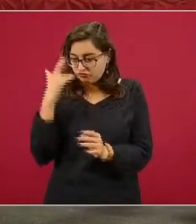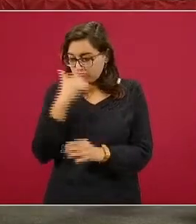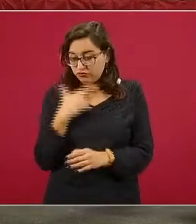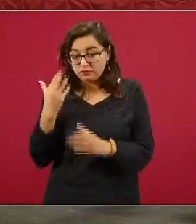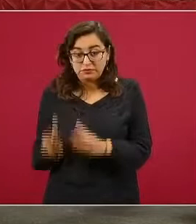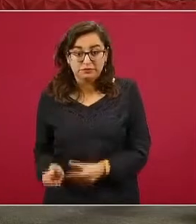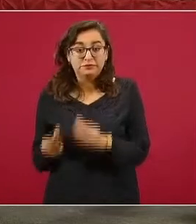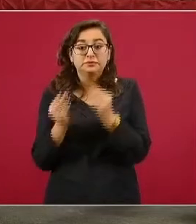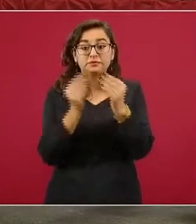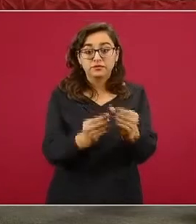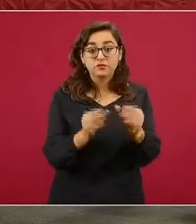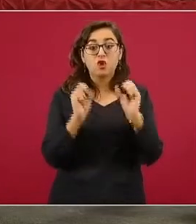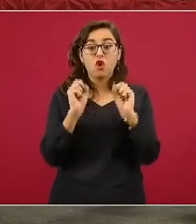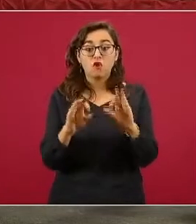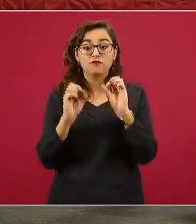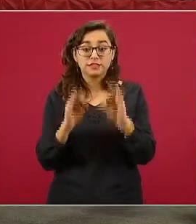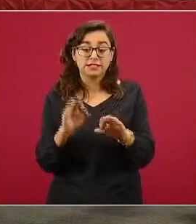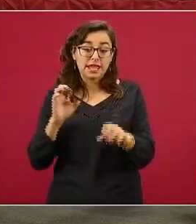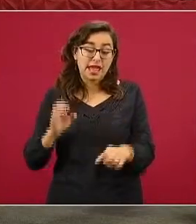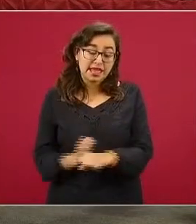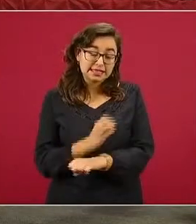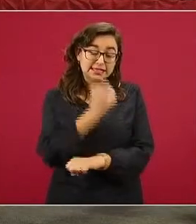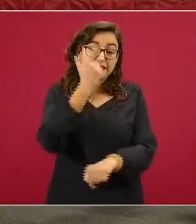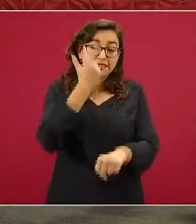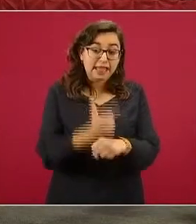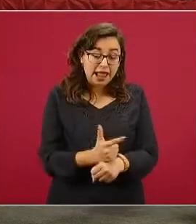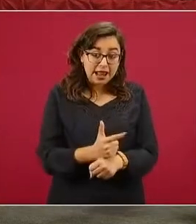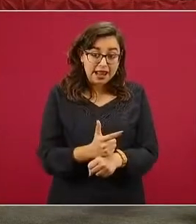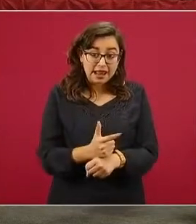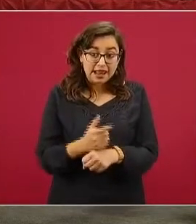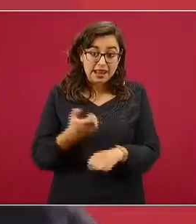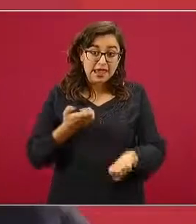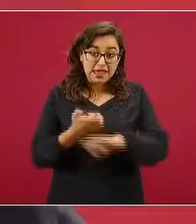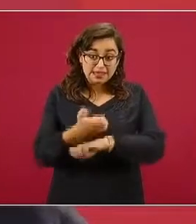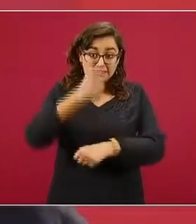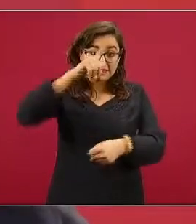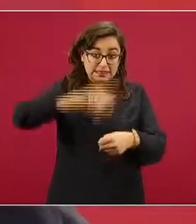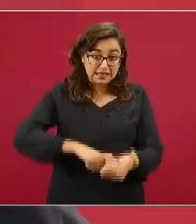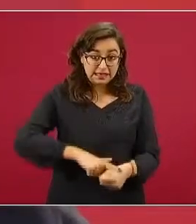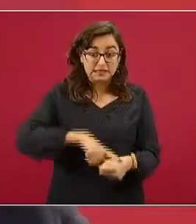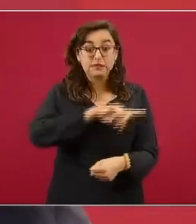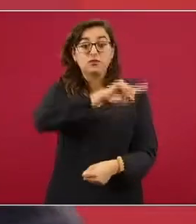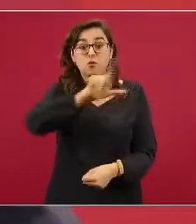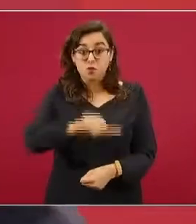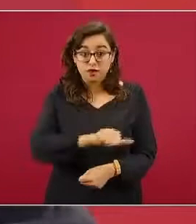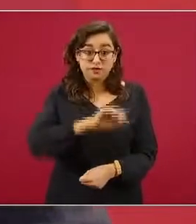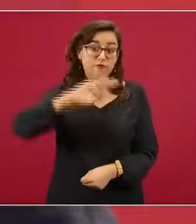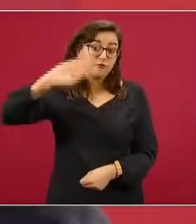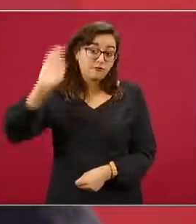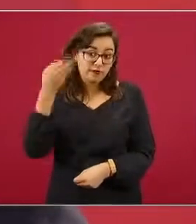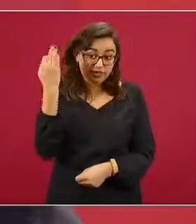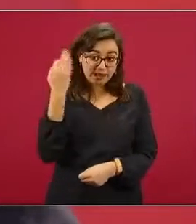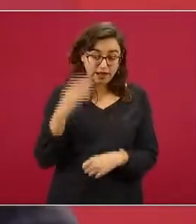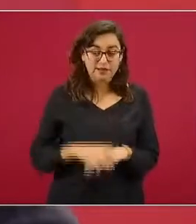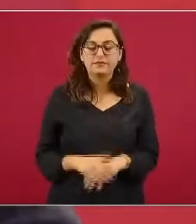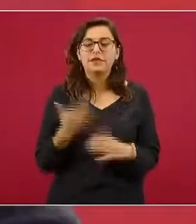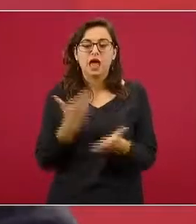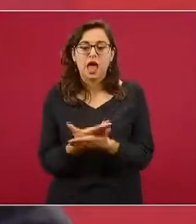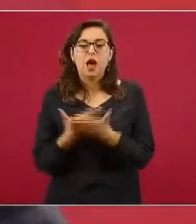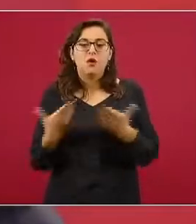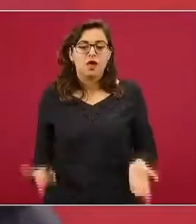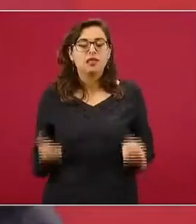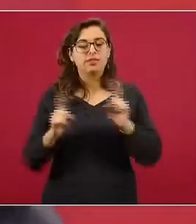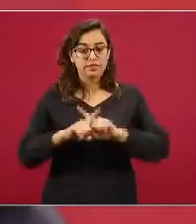Oficina Estatal de Epidemiología y de ahí a la Federación. Hoy hay un paso más directo